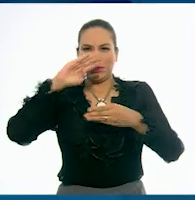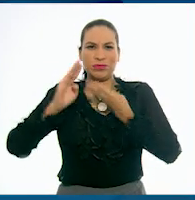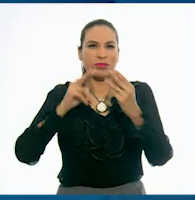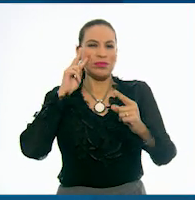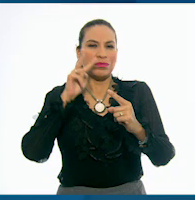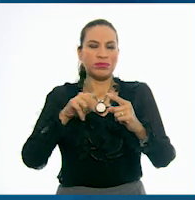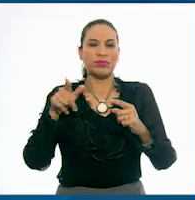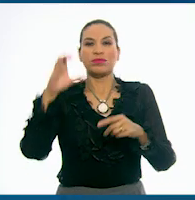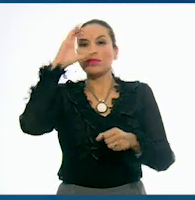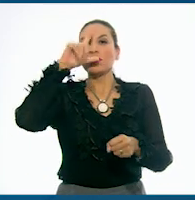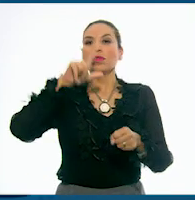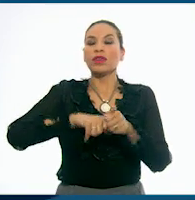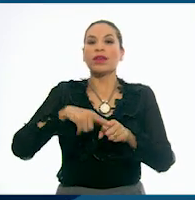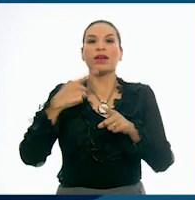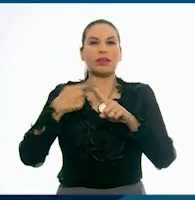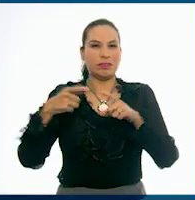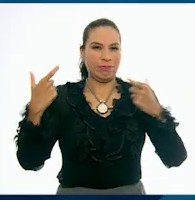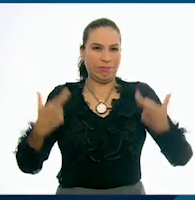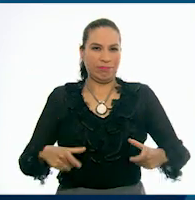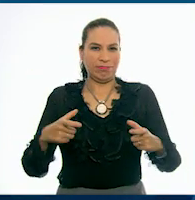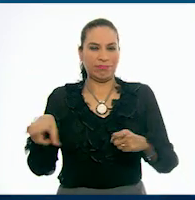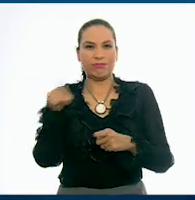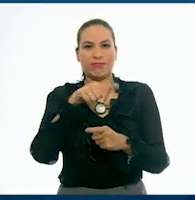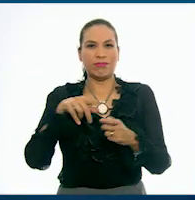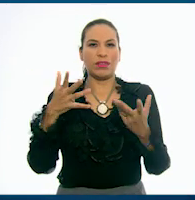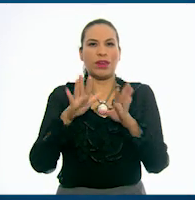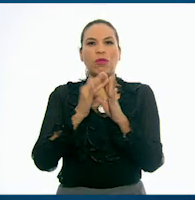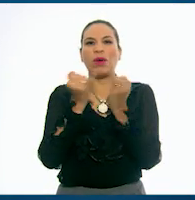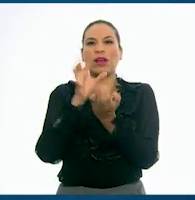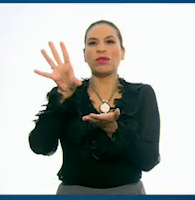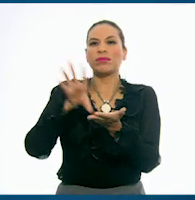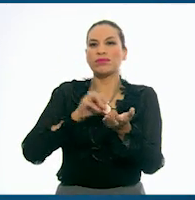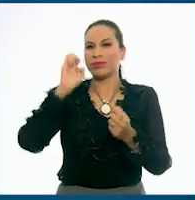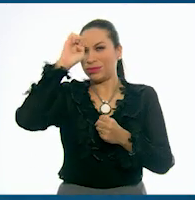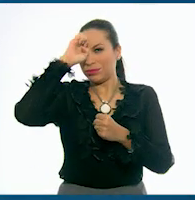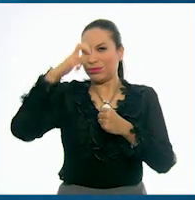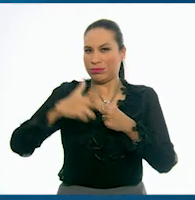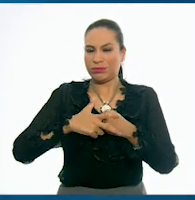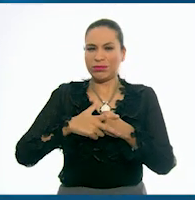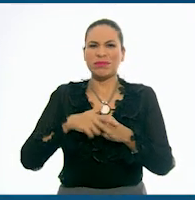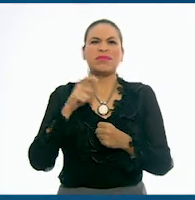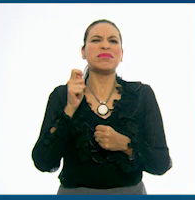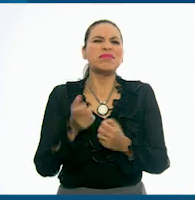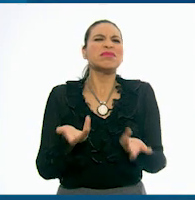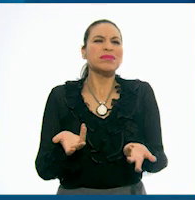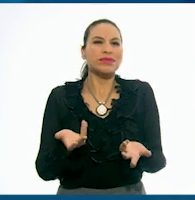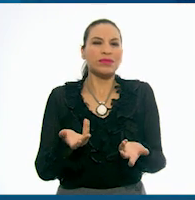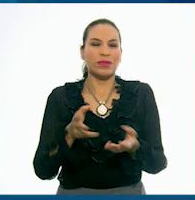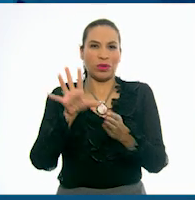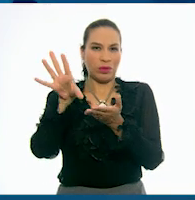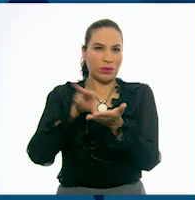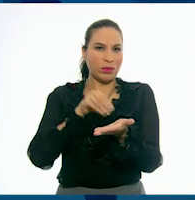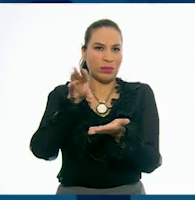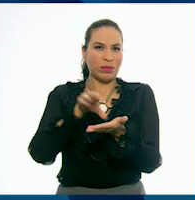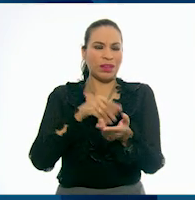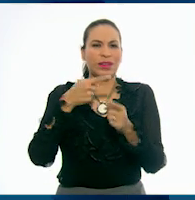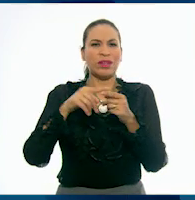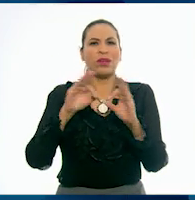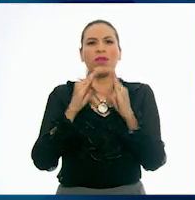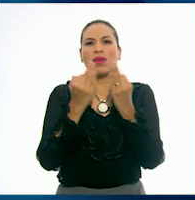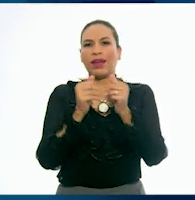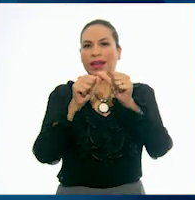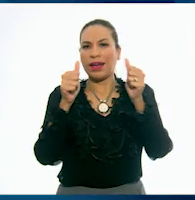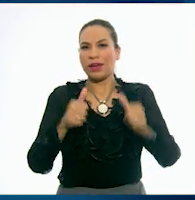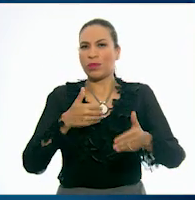las clases altas desarrollaron un afán de europeización, es decir, se adoptaron maneras de